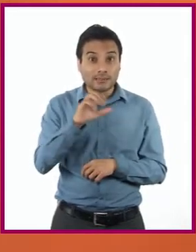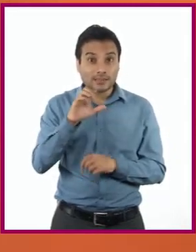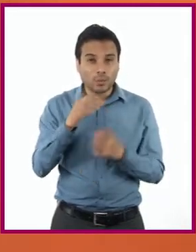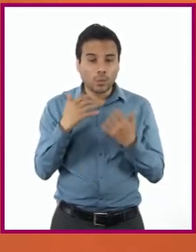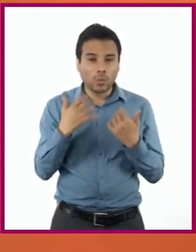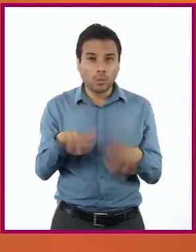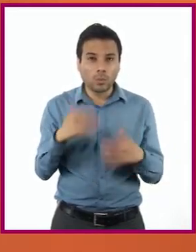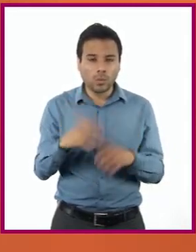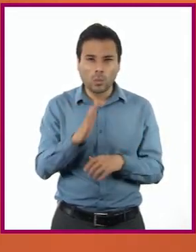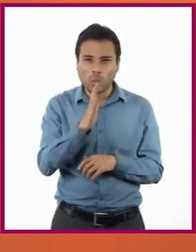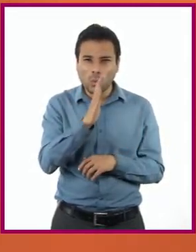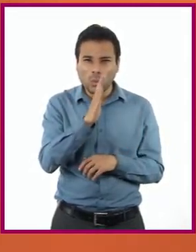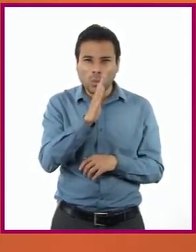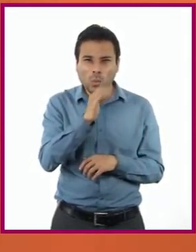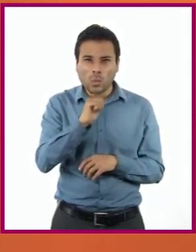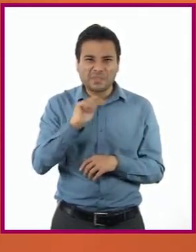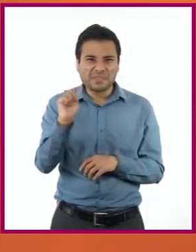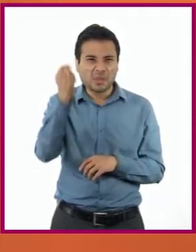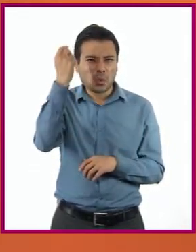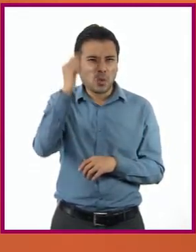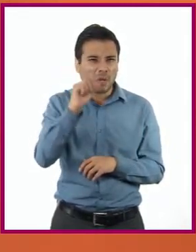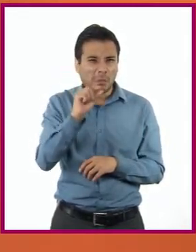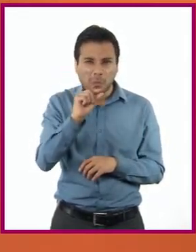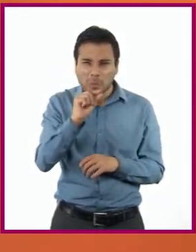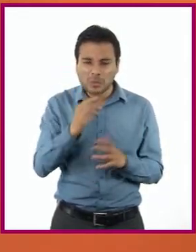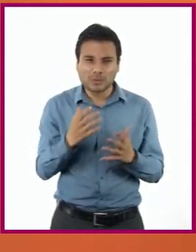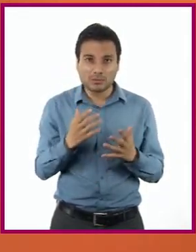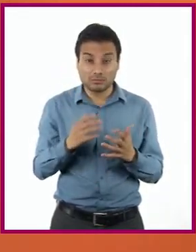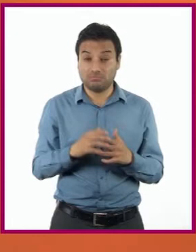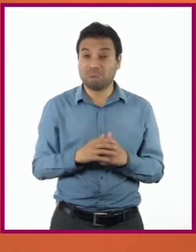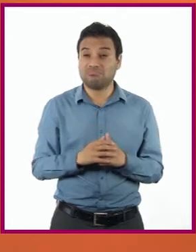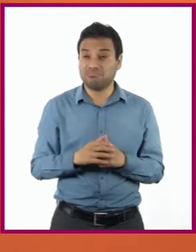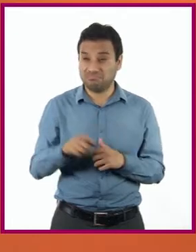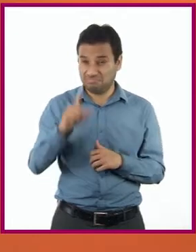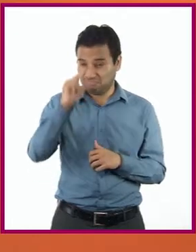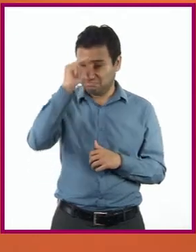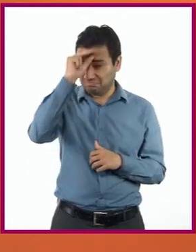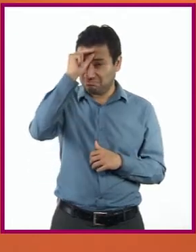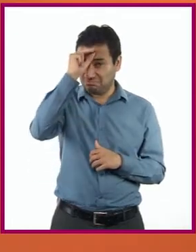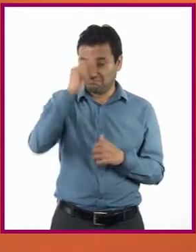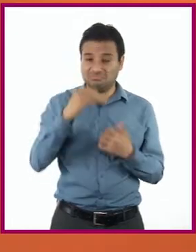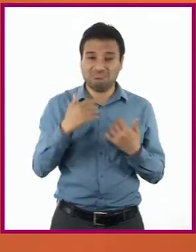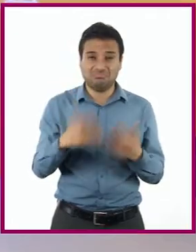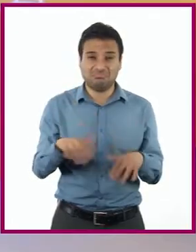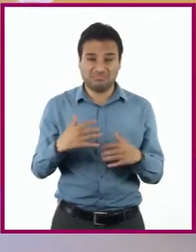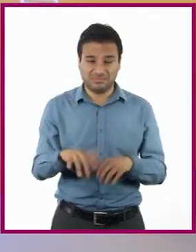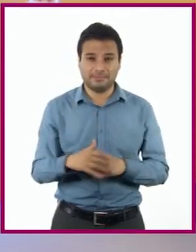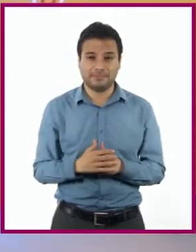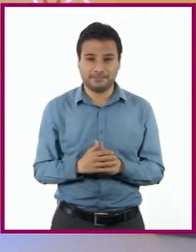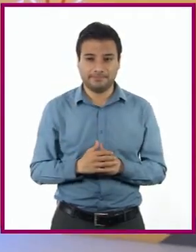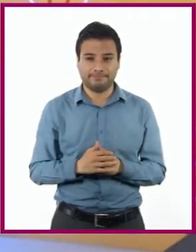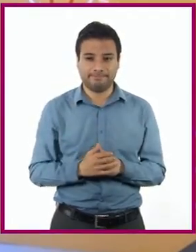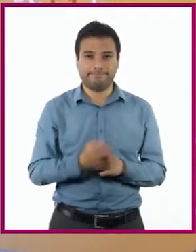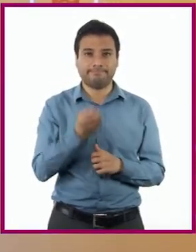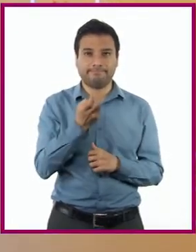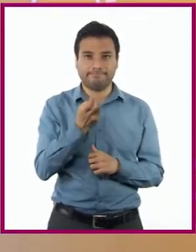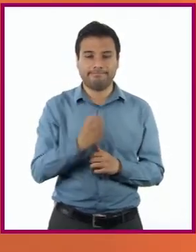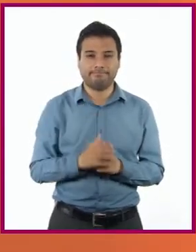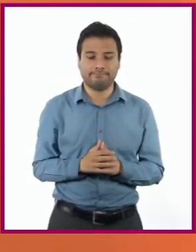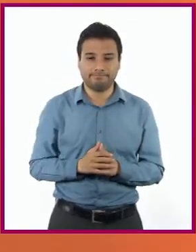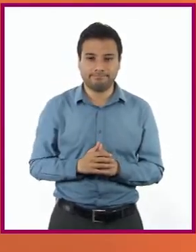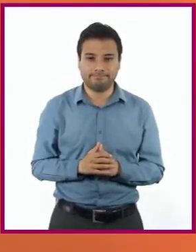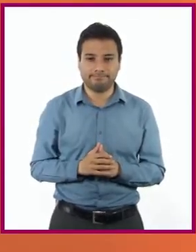era, con tecnología muy limitada, pero con un gran ingenio y observación. Efectivamente,